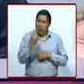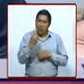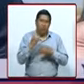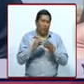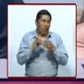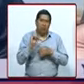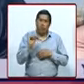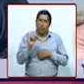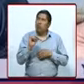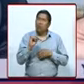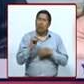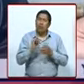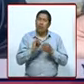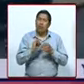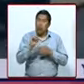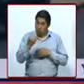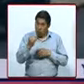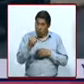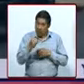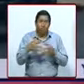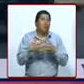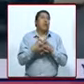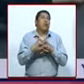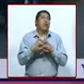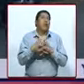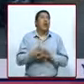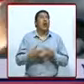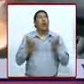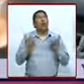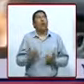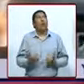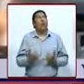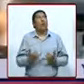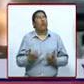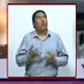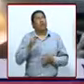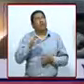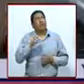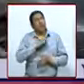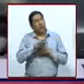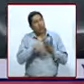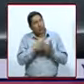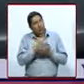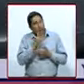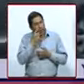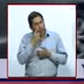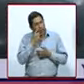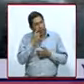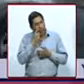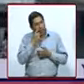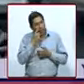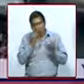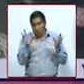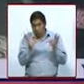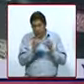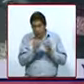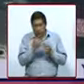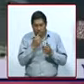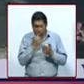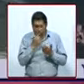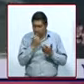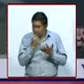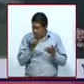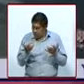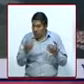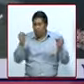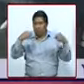sumar también a las medidas de nosotros, de medidas del transporte. Sí, hoy ya se ha acordado con todos los presentes, bueno, los puntos, y hay un